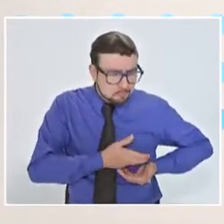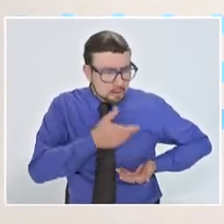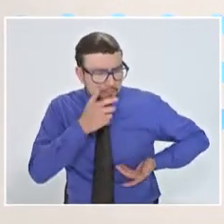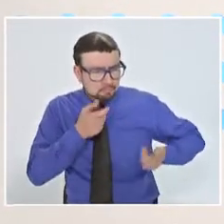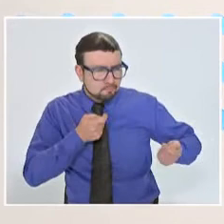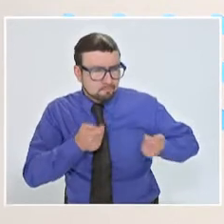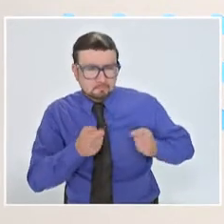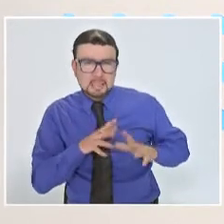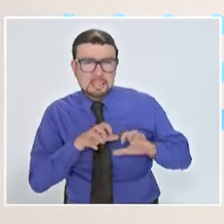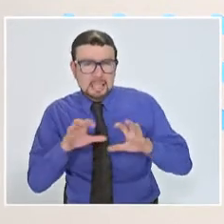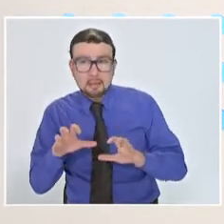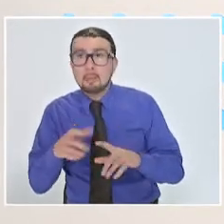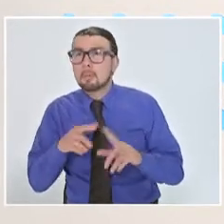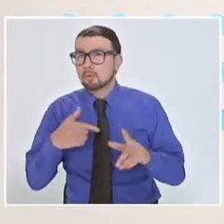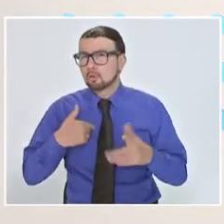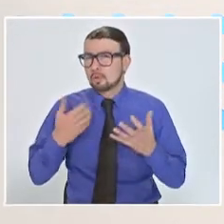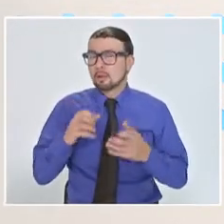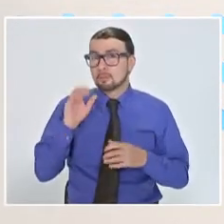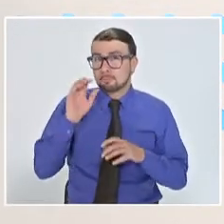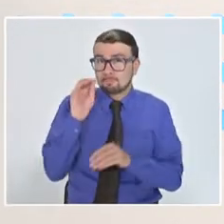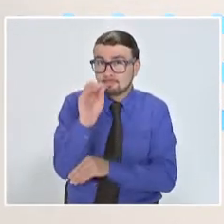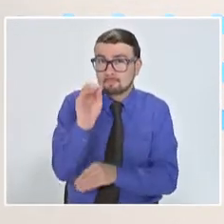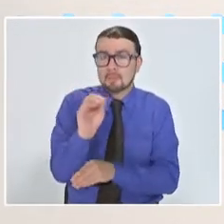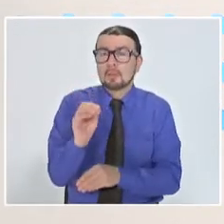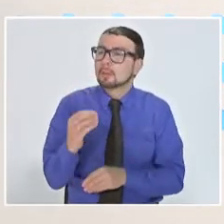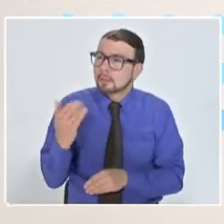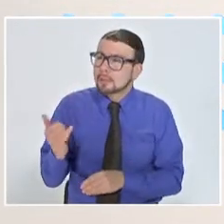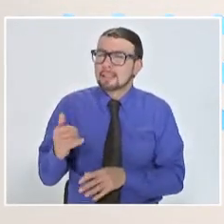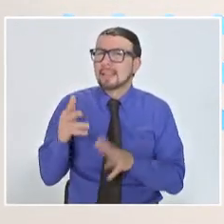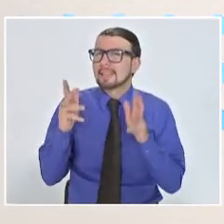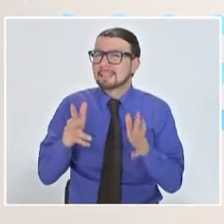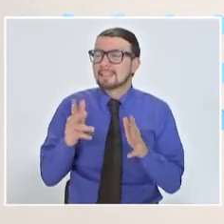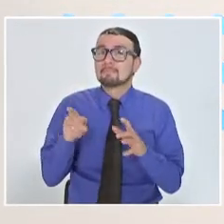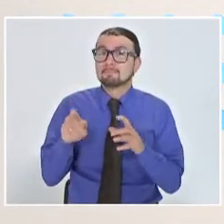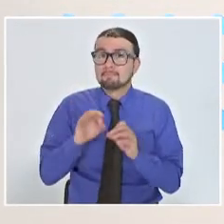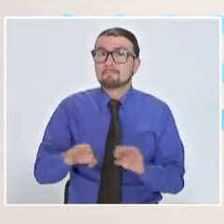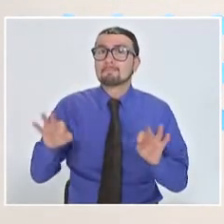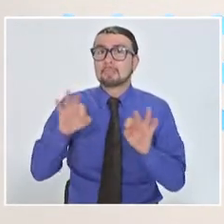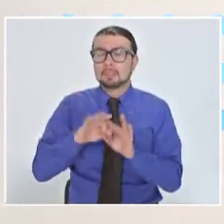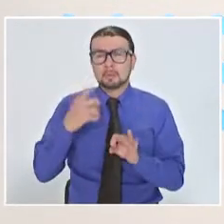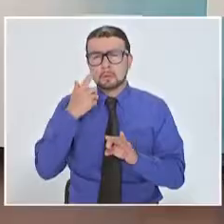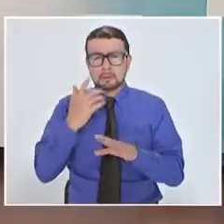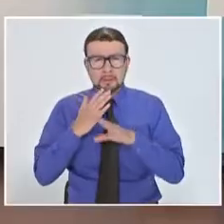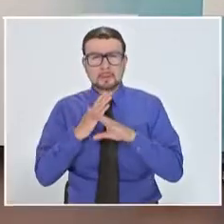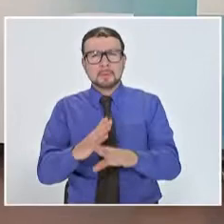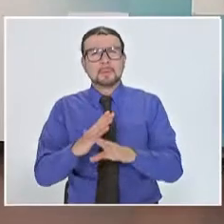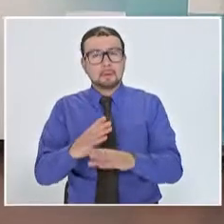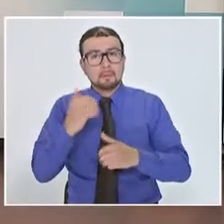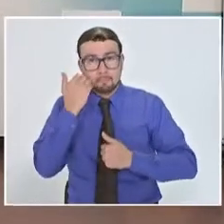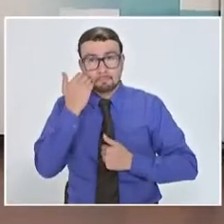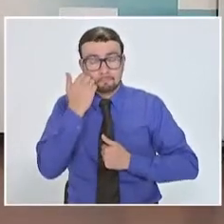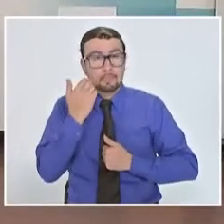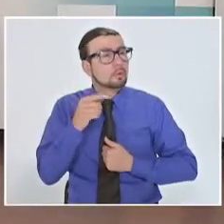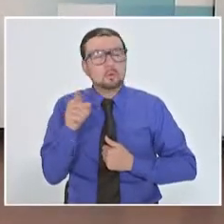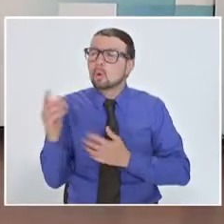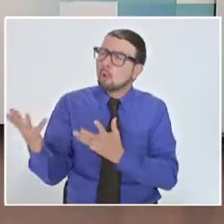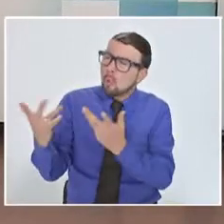presente porque esto nos va a enseñar la importancia de la consulta preventiva. Luz Dari Castañeda,